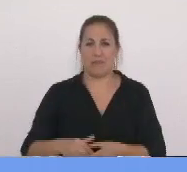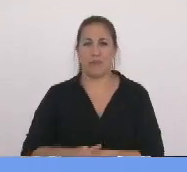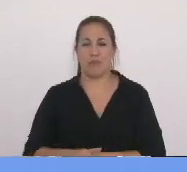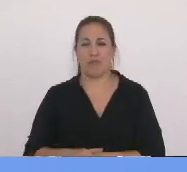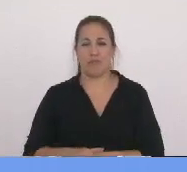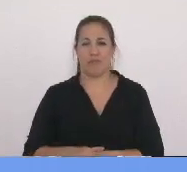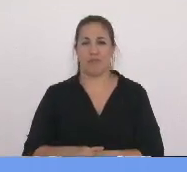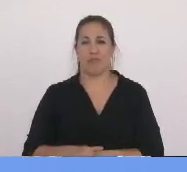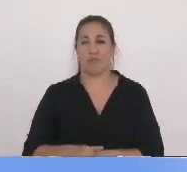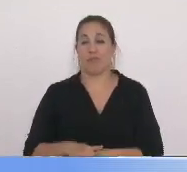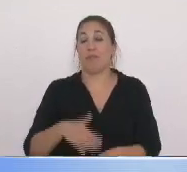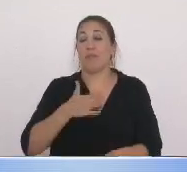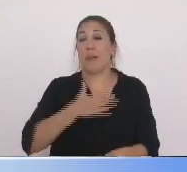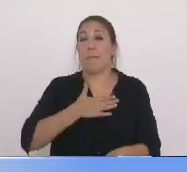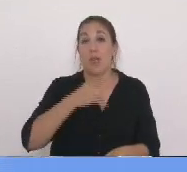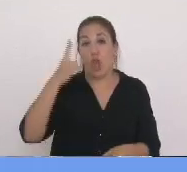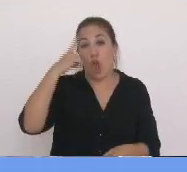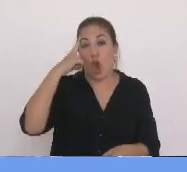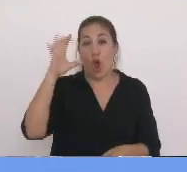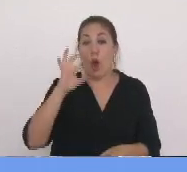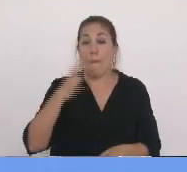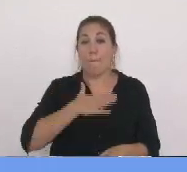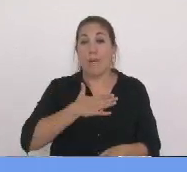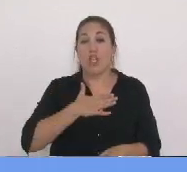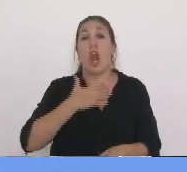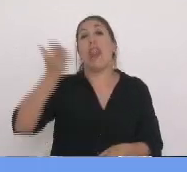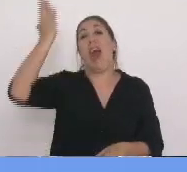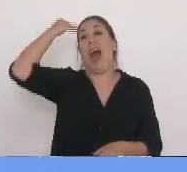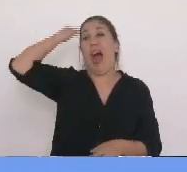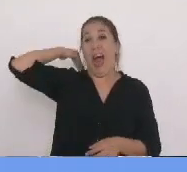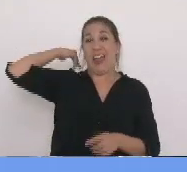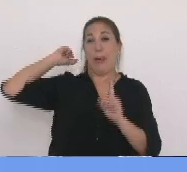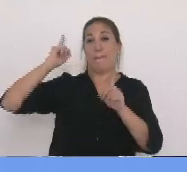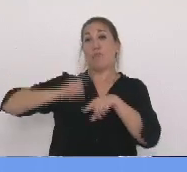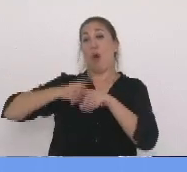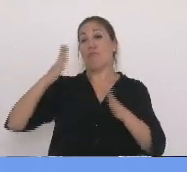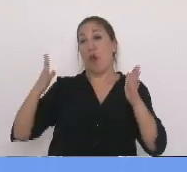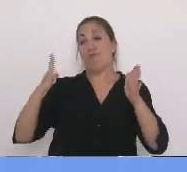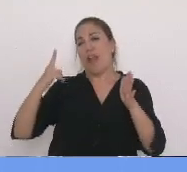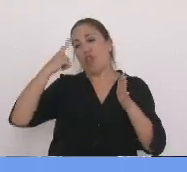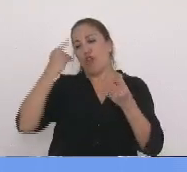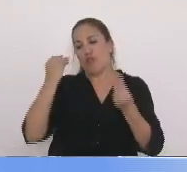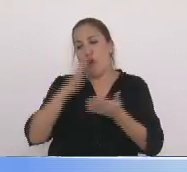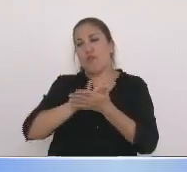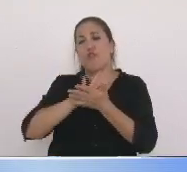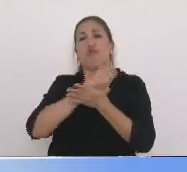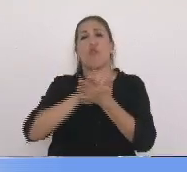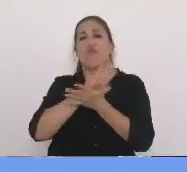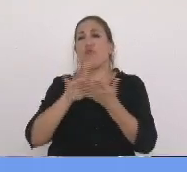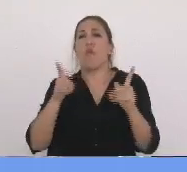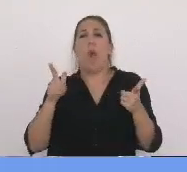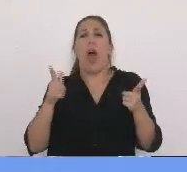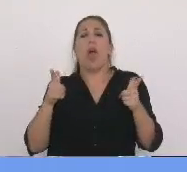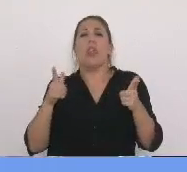en mi opinión la solución que encontraron en ese momento no vulneraba ni vulnera ningún